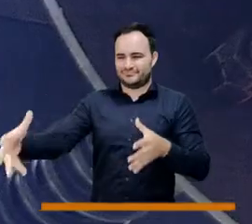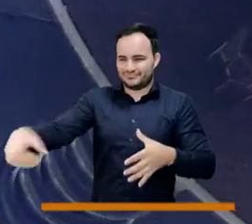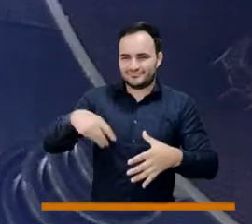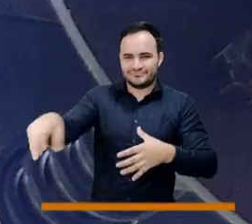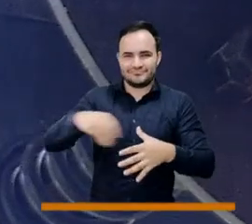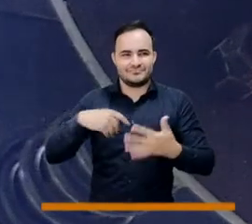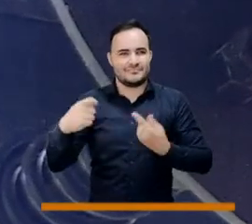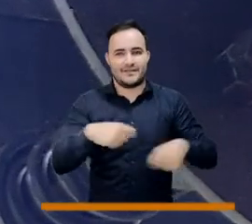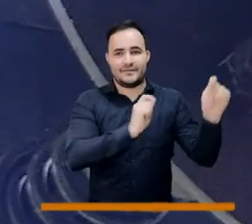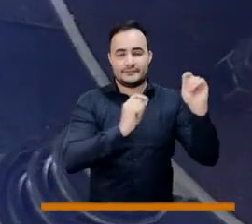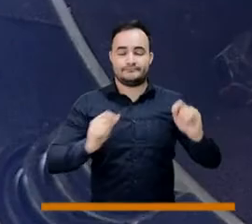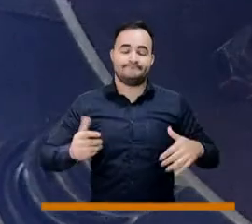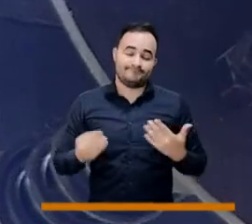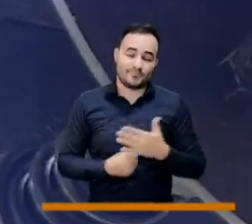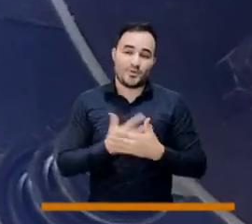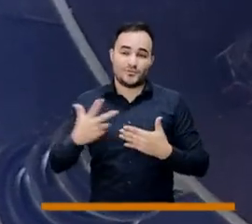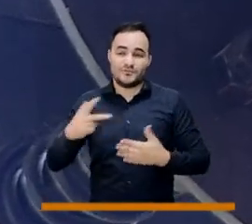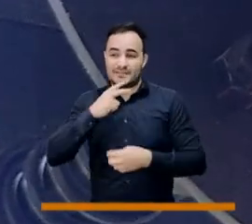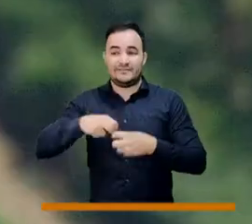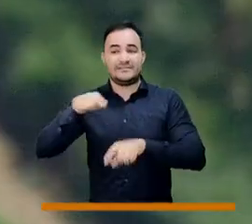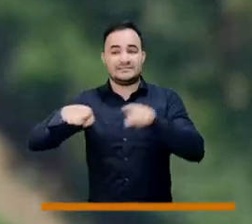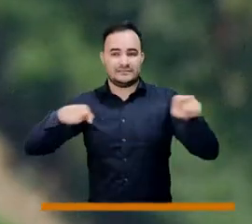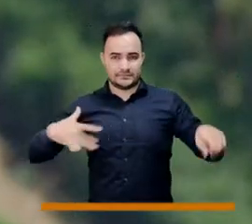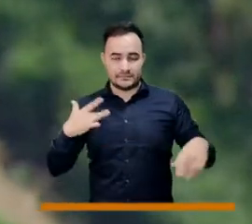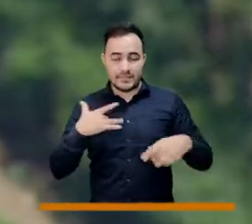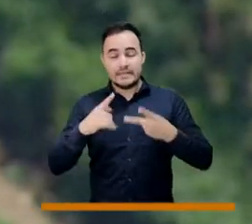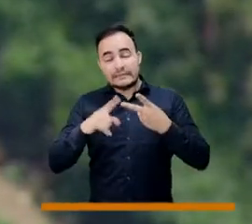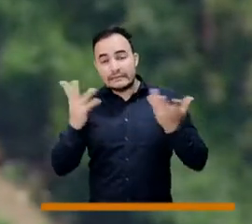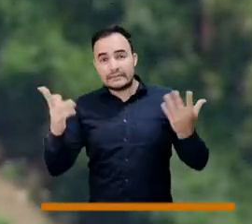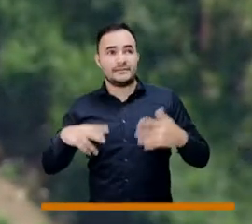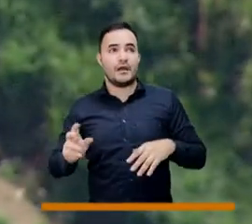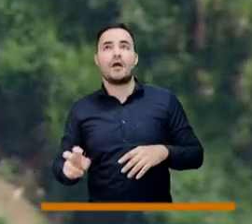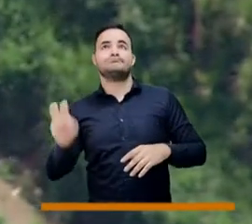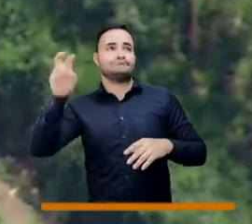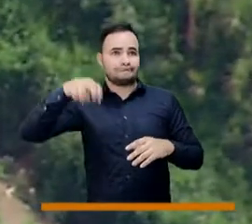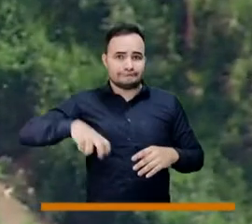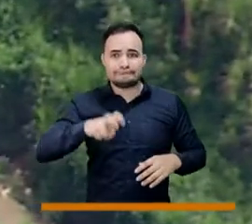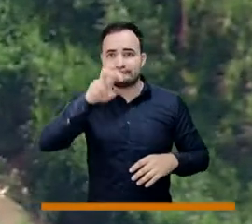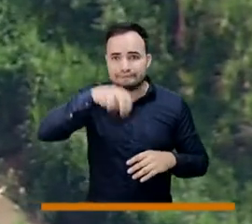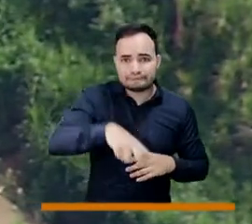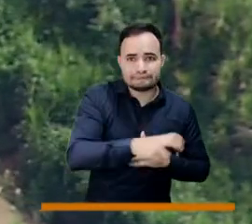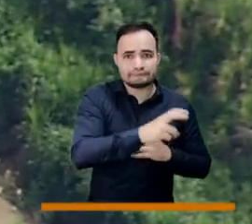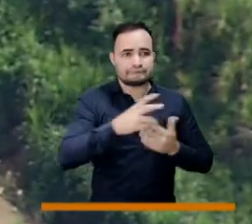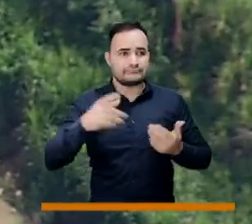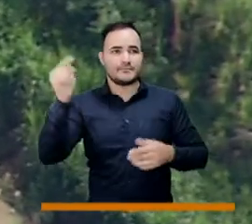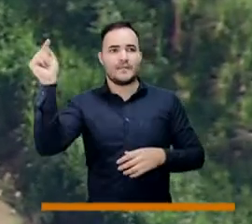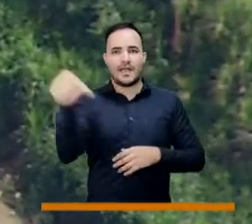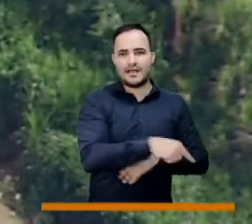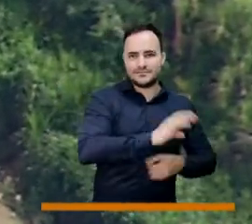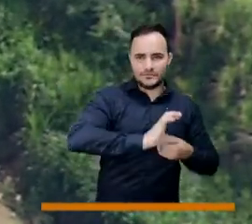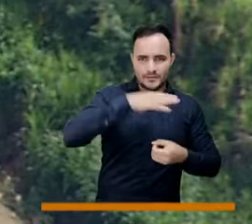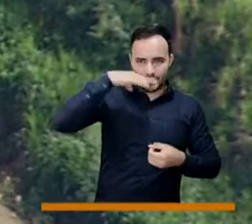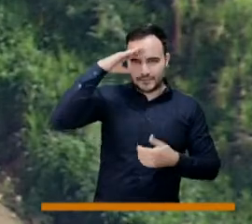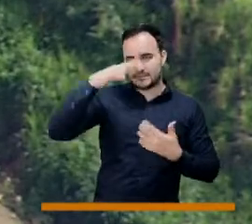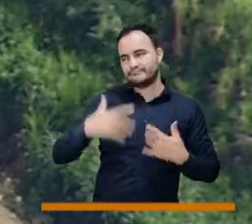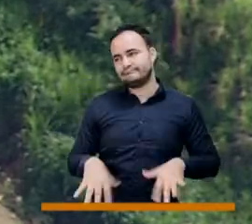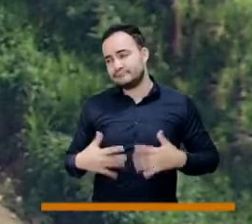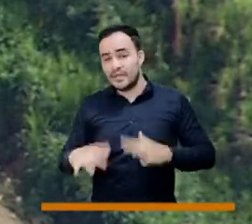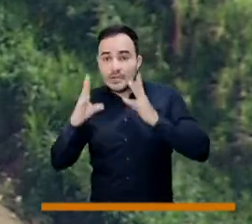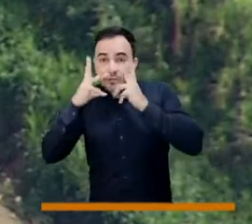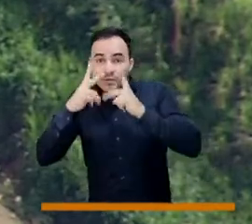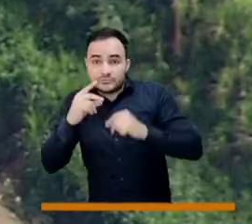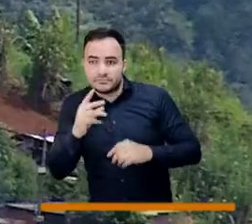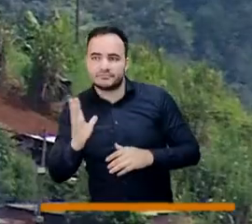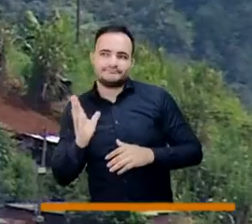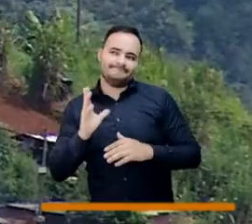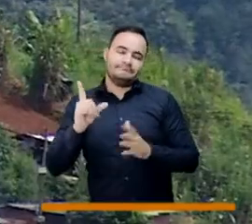nuestros invitados, y la movilidad de los habitantes es limitada por toda esta geografía que, aunque bellísima, es bastante quebrada. Pero ya